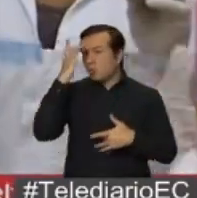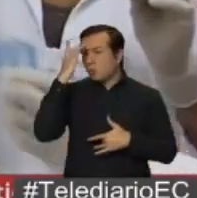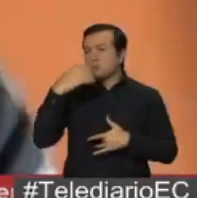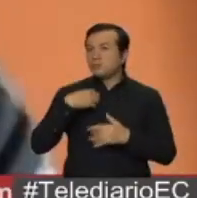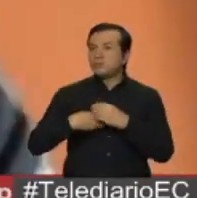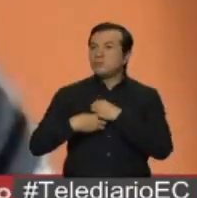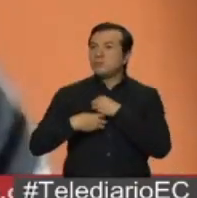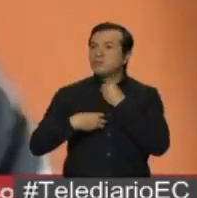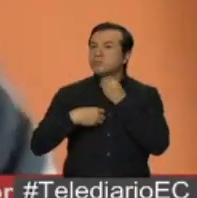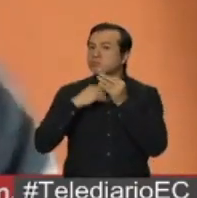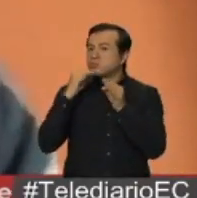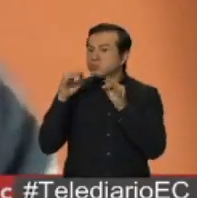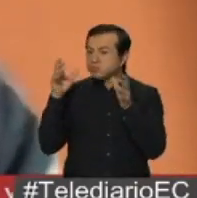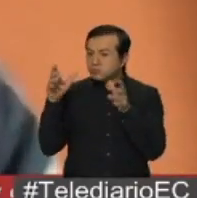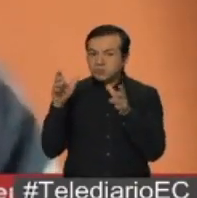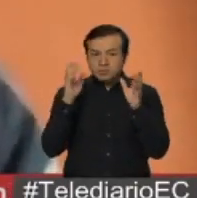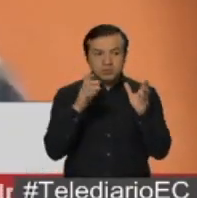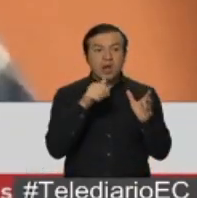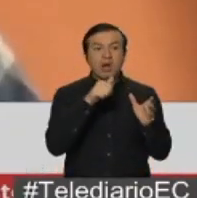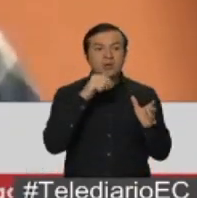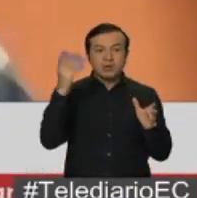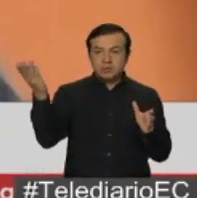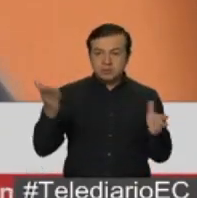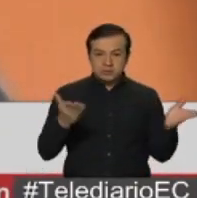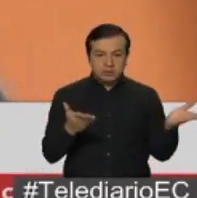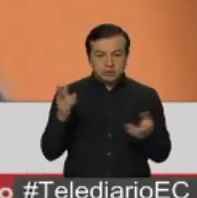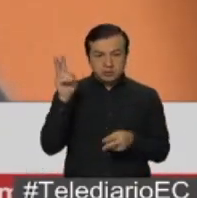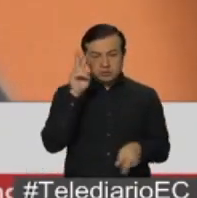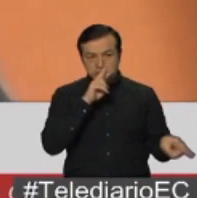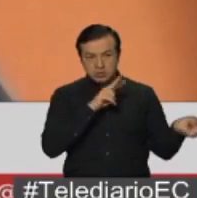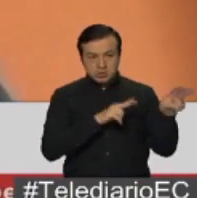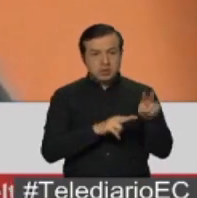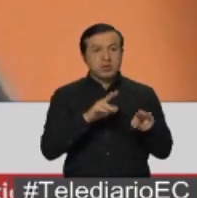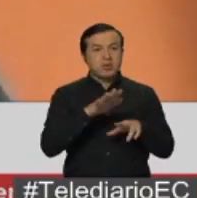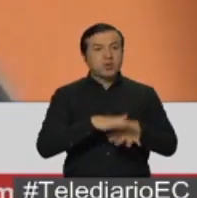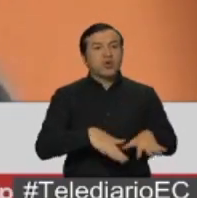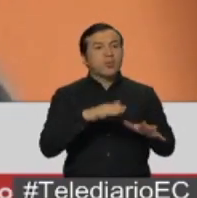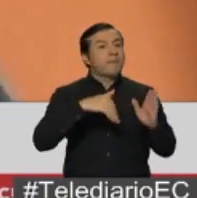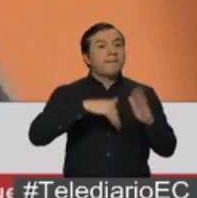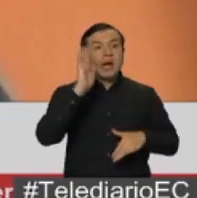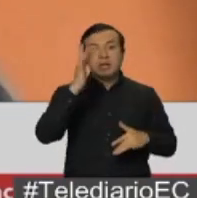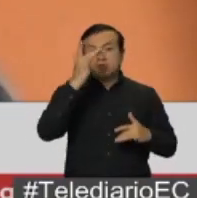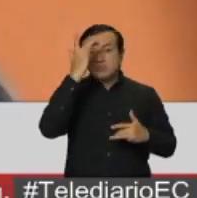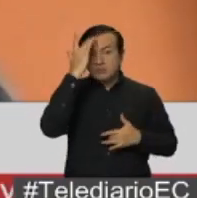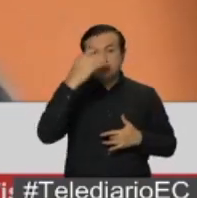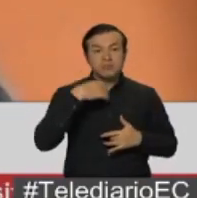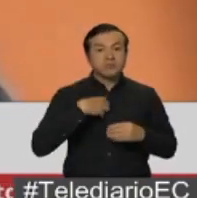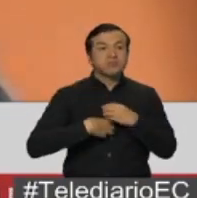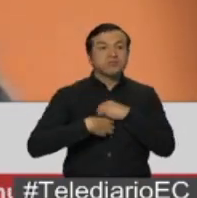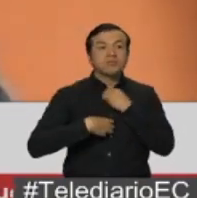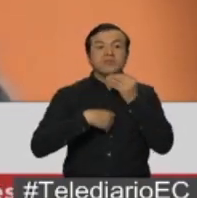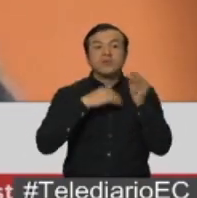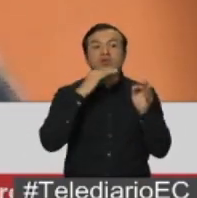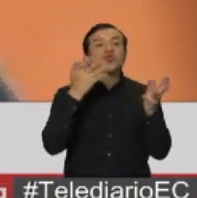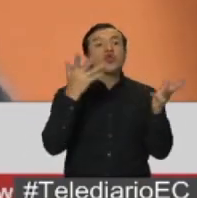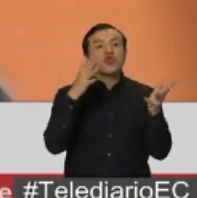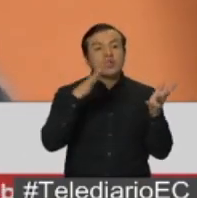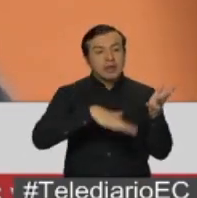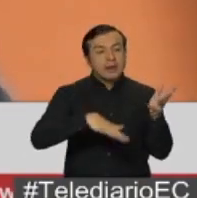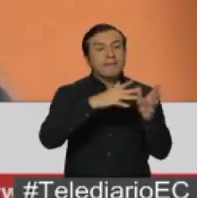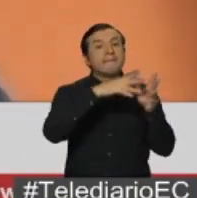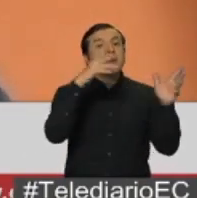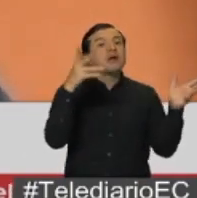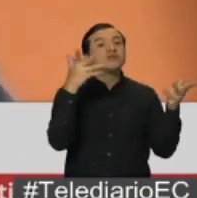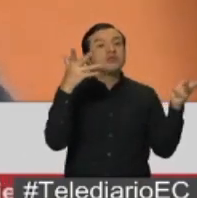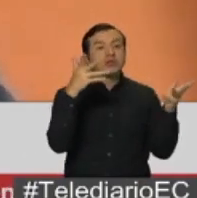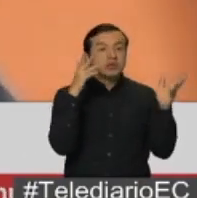equipo como vamos a recibir las aguas por vamos a tratar de focalizado un poco cuáles son las zonas de las ciudades que hay más tasas de contagio de